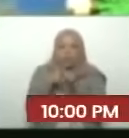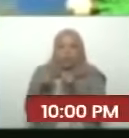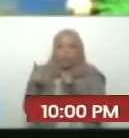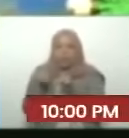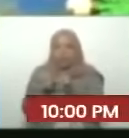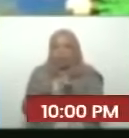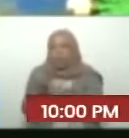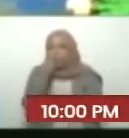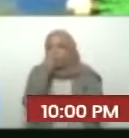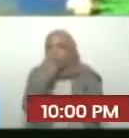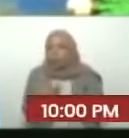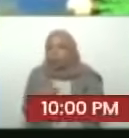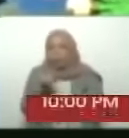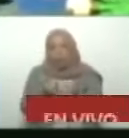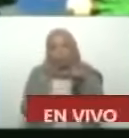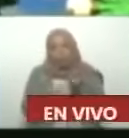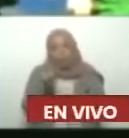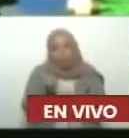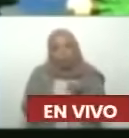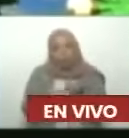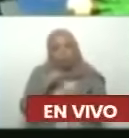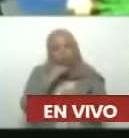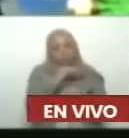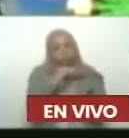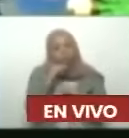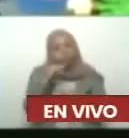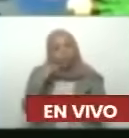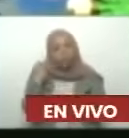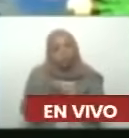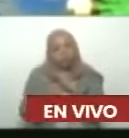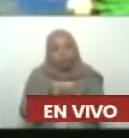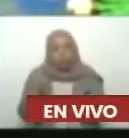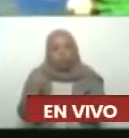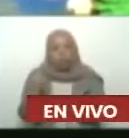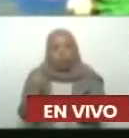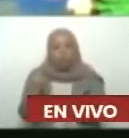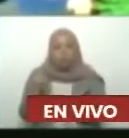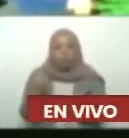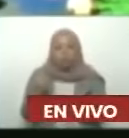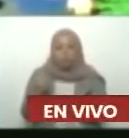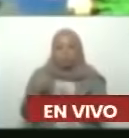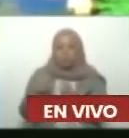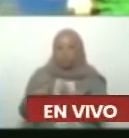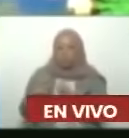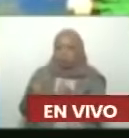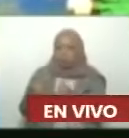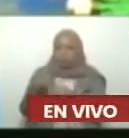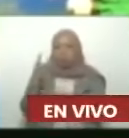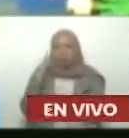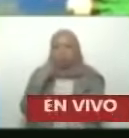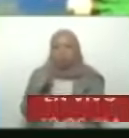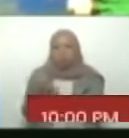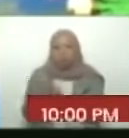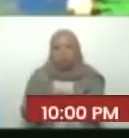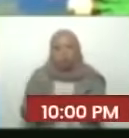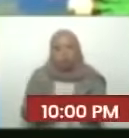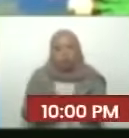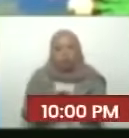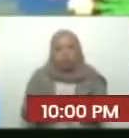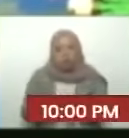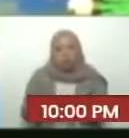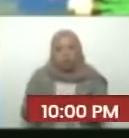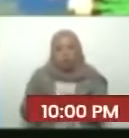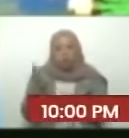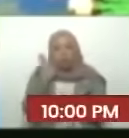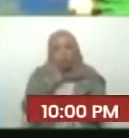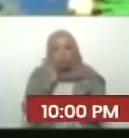y la calidad de productos que se pueden hacer con algo que pensamos que es un problema, como es el tema de